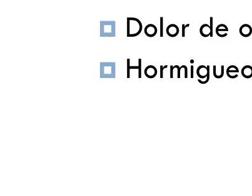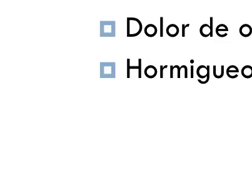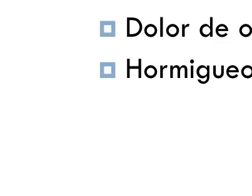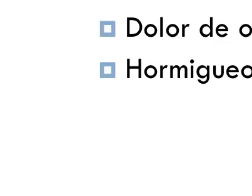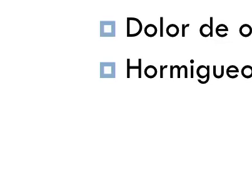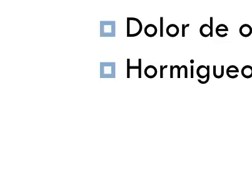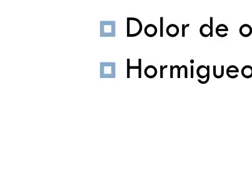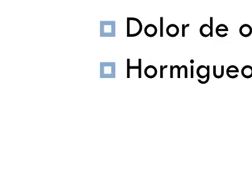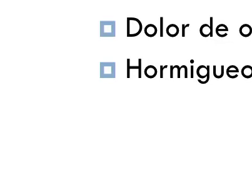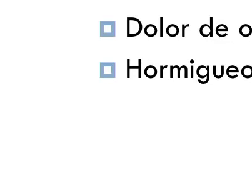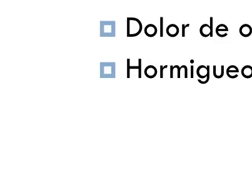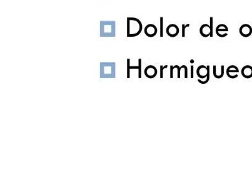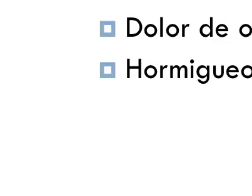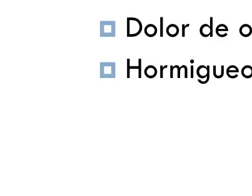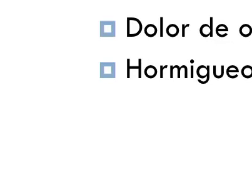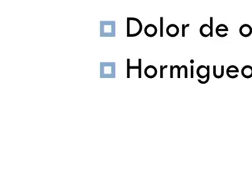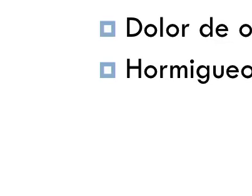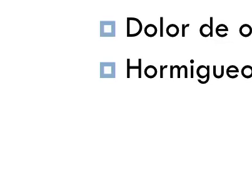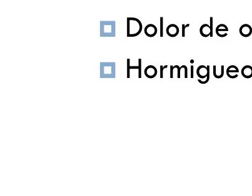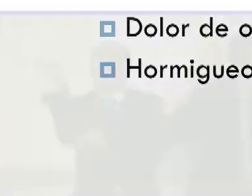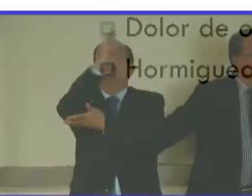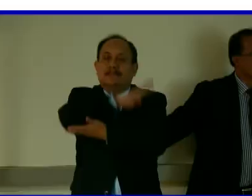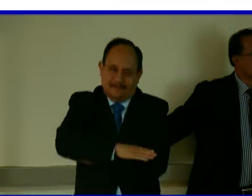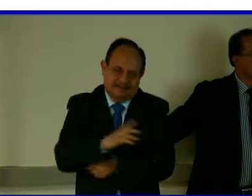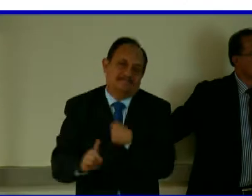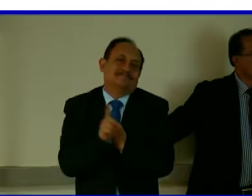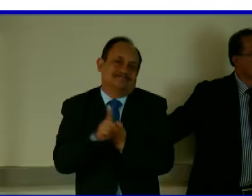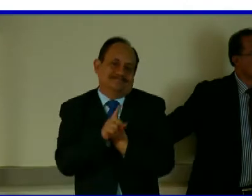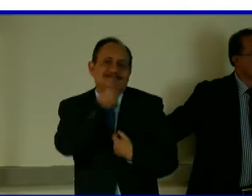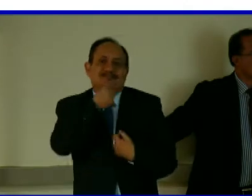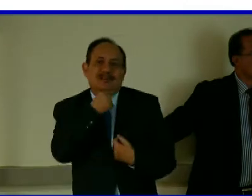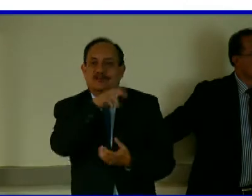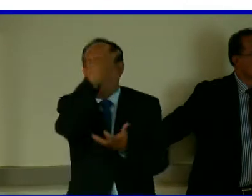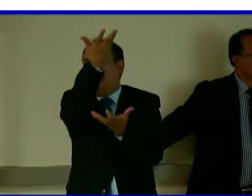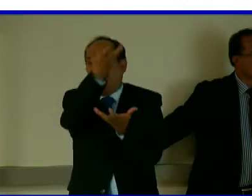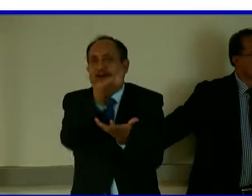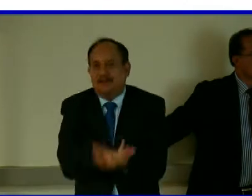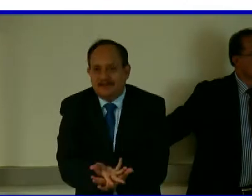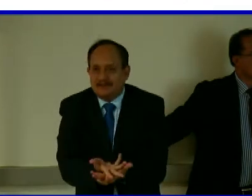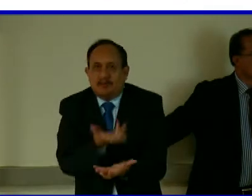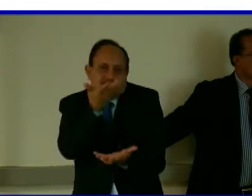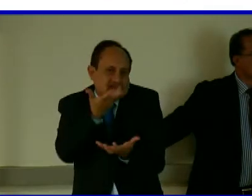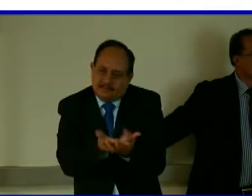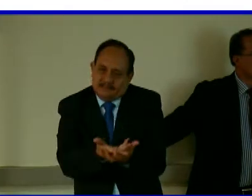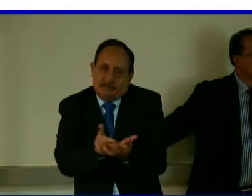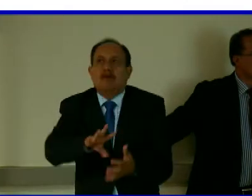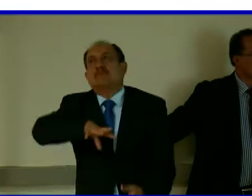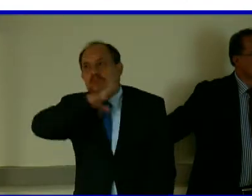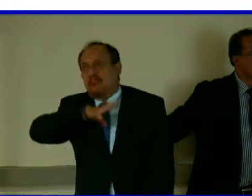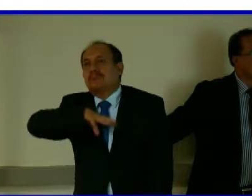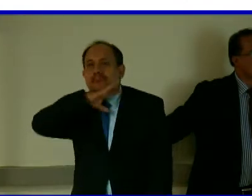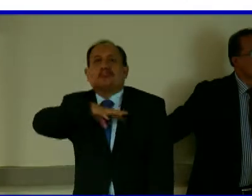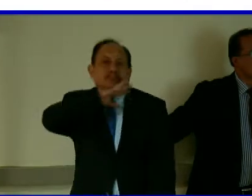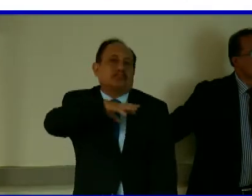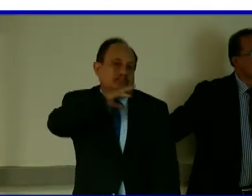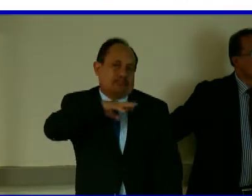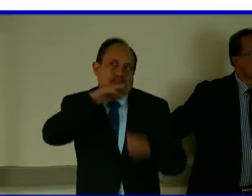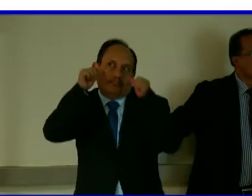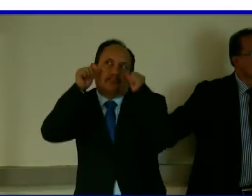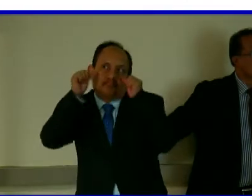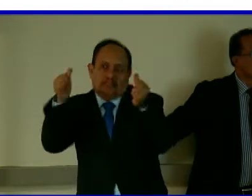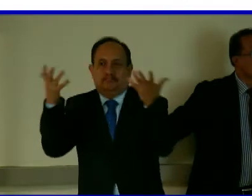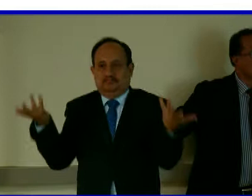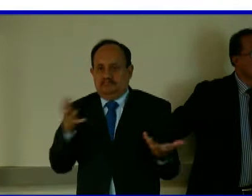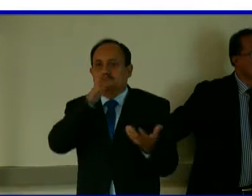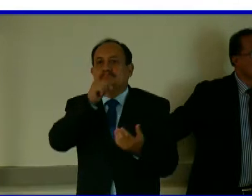al otro día, porque si el niño no ha descansado, no va a estar lo suficientemente alerta para prestar atención. Y